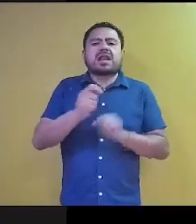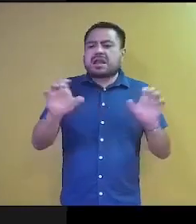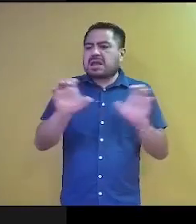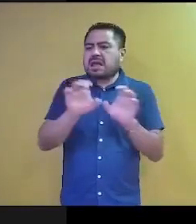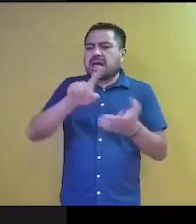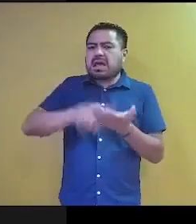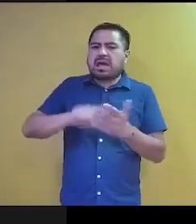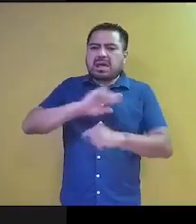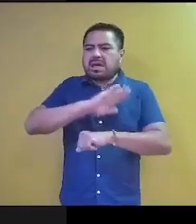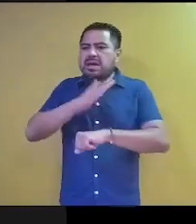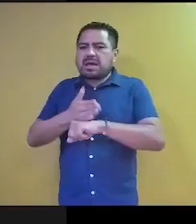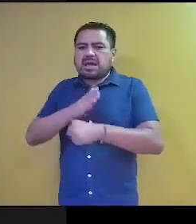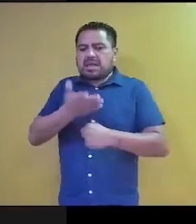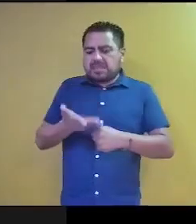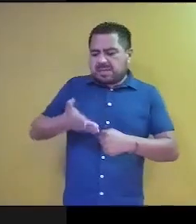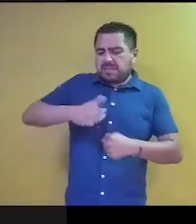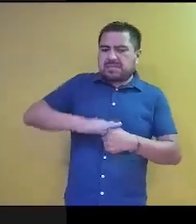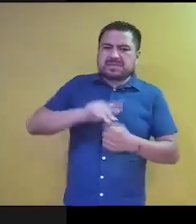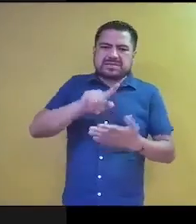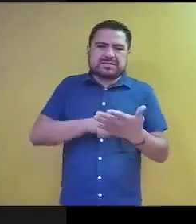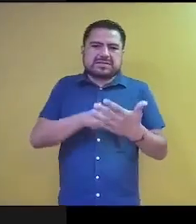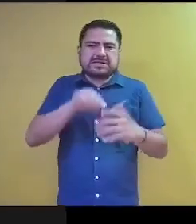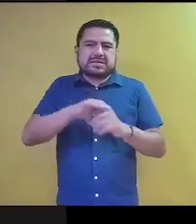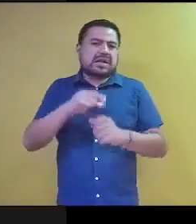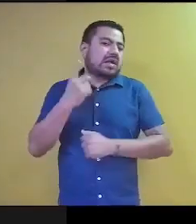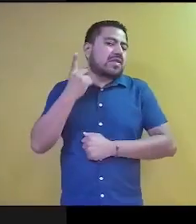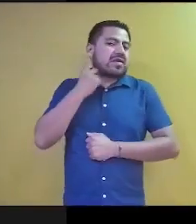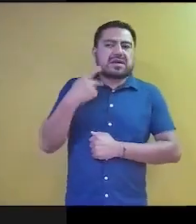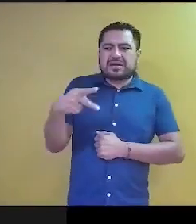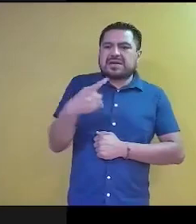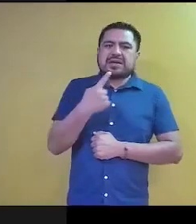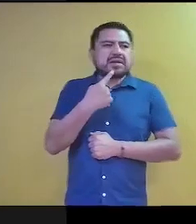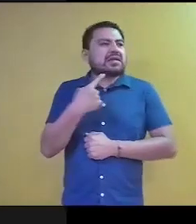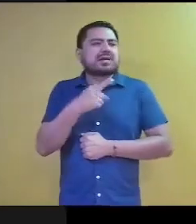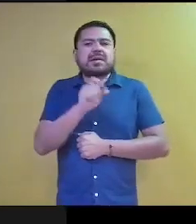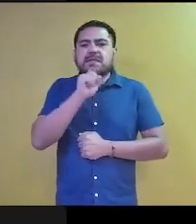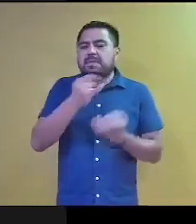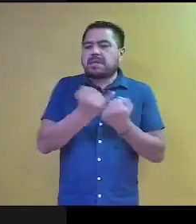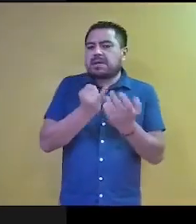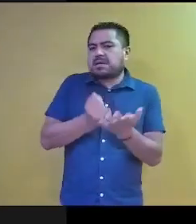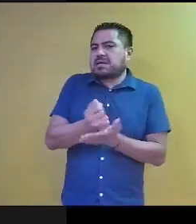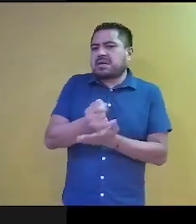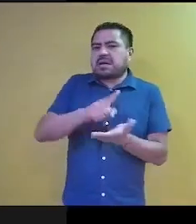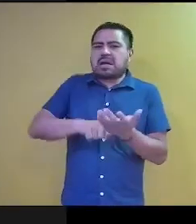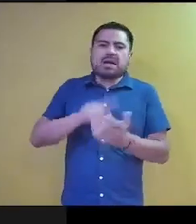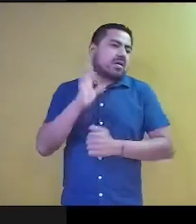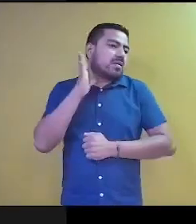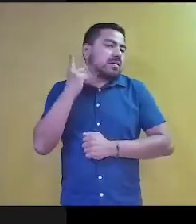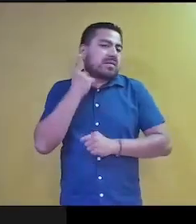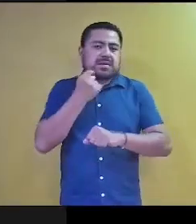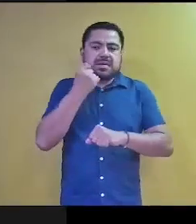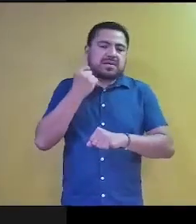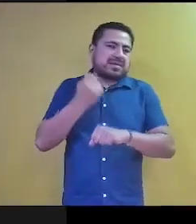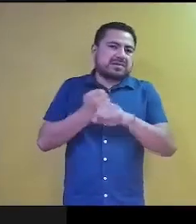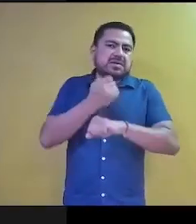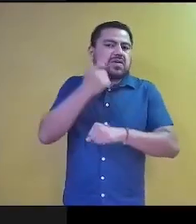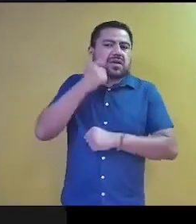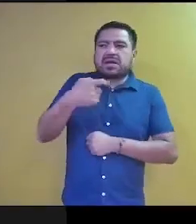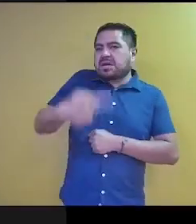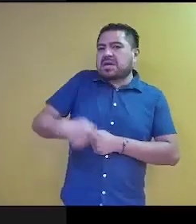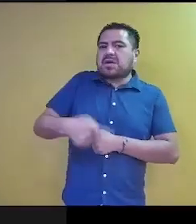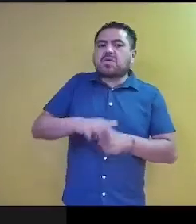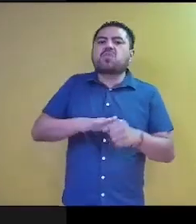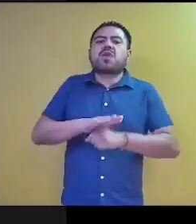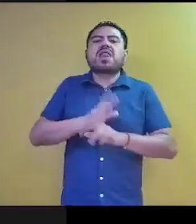infracción administrativa electoral, dado el cargo del diputado del denunciado, se determina dar vista al Honorable Congreso del Estado de Guerrero de la